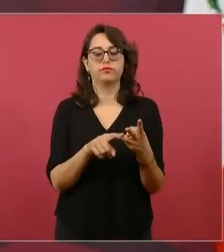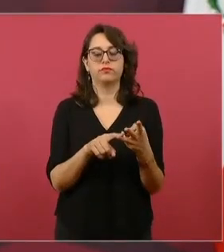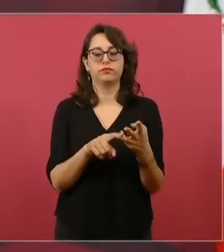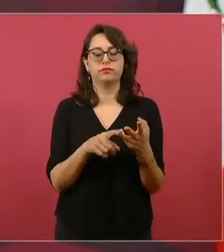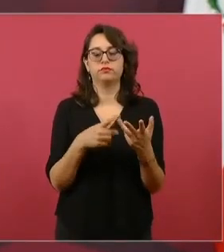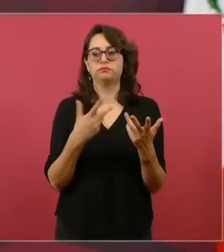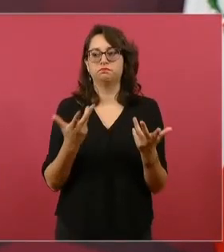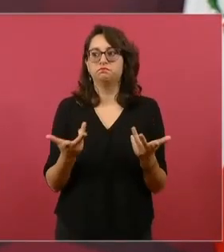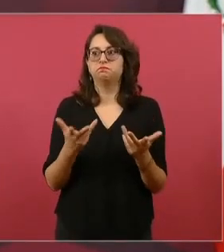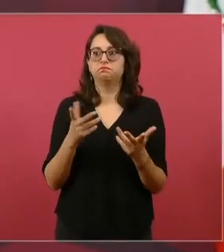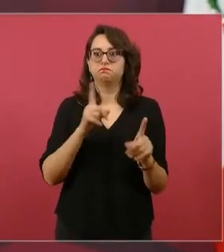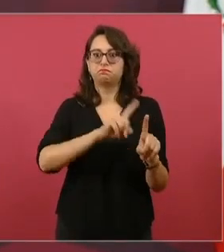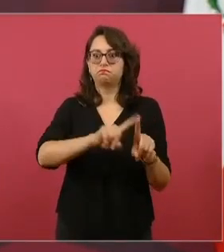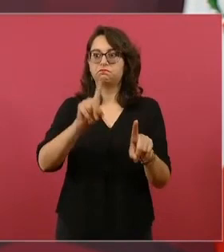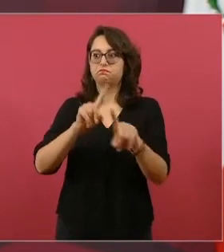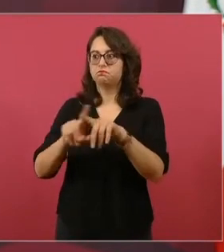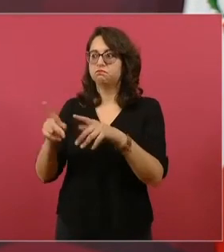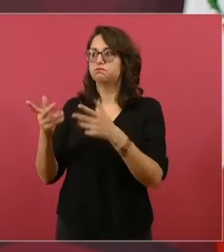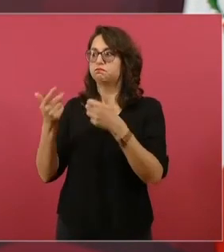y nos